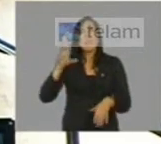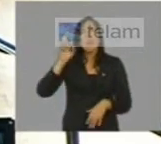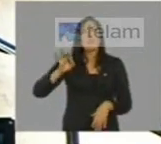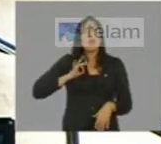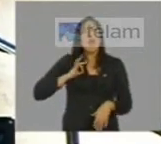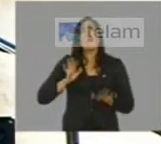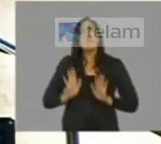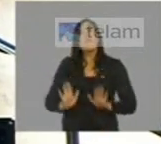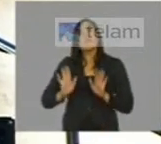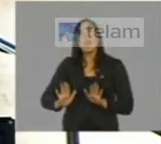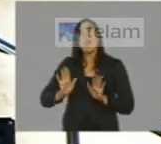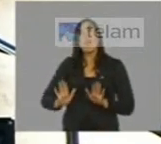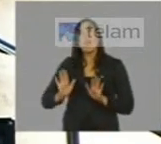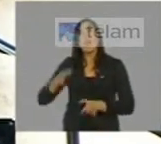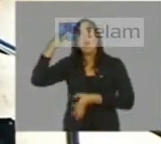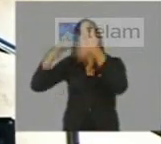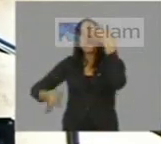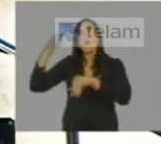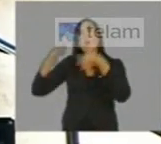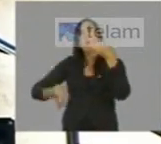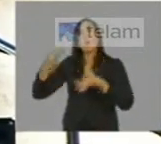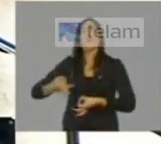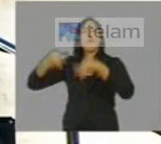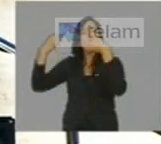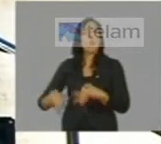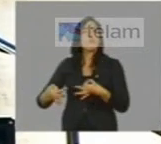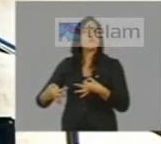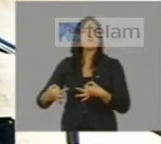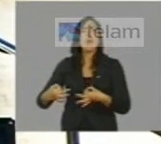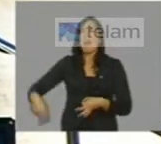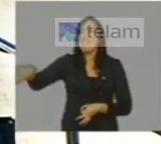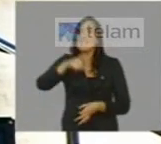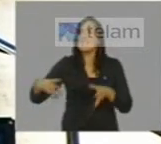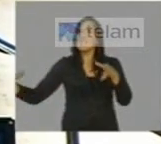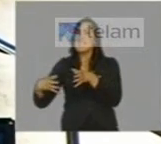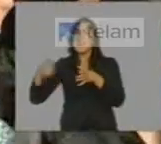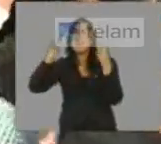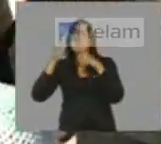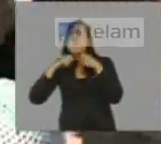Gracias a nadie, ustedes se lo ganaron con la lucha inclaudicable,